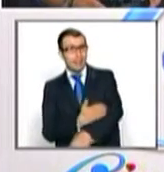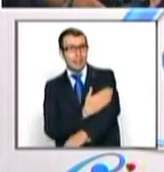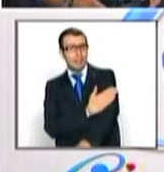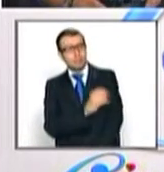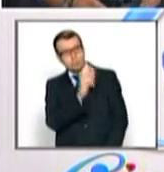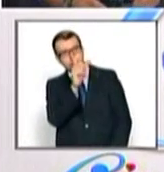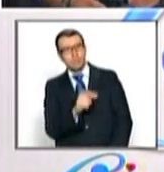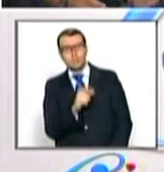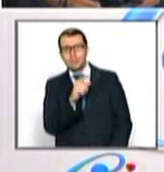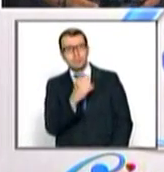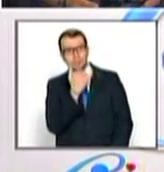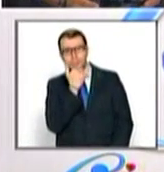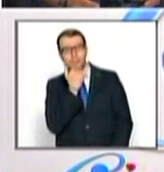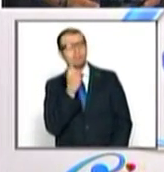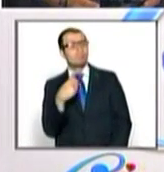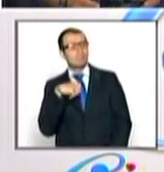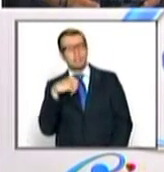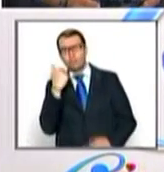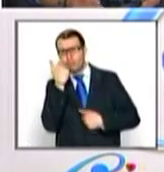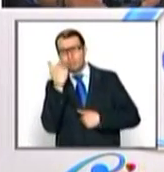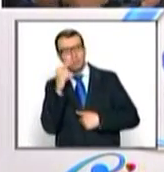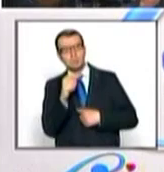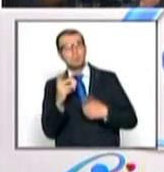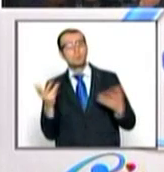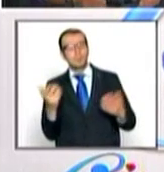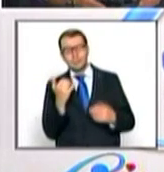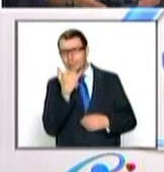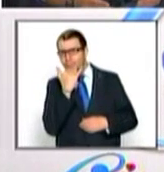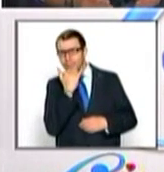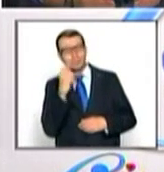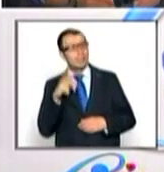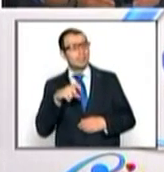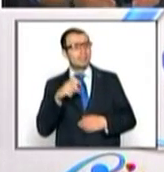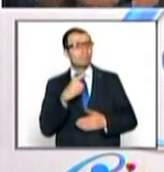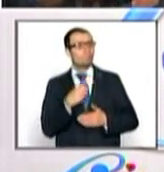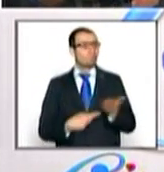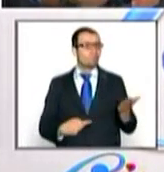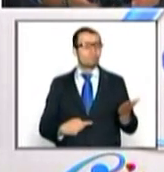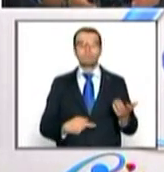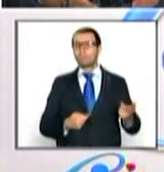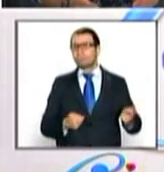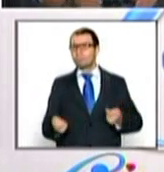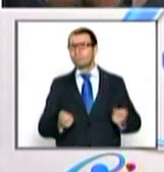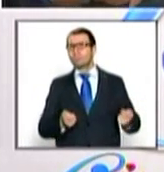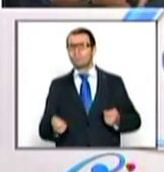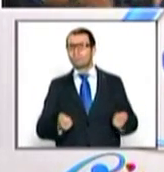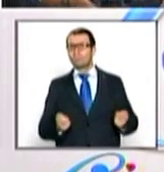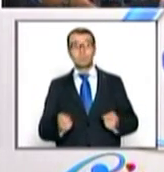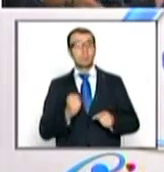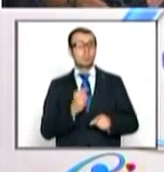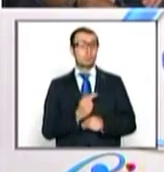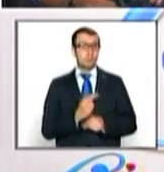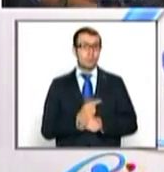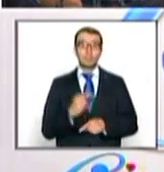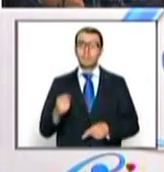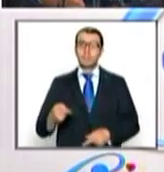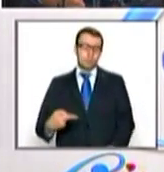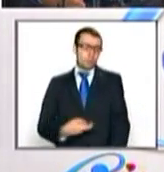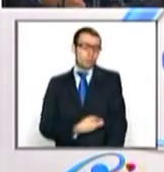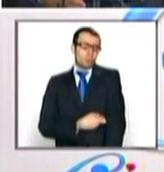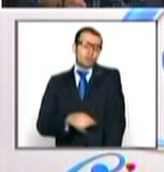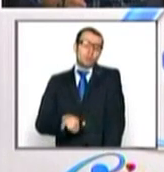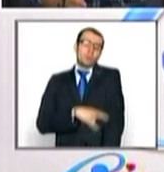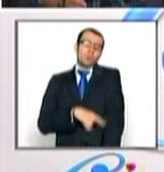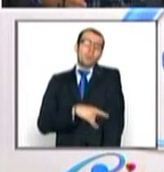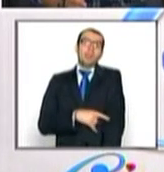lo que se hace es ver cuál es la patología que tiene el paciente, cuál es su necesidad, cuál es el tratamiento más ideal, porque en los sueros uno tiene una gran variedad